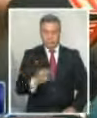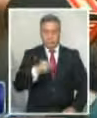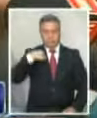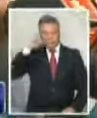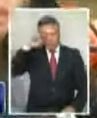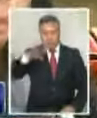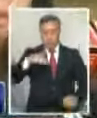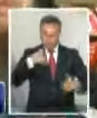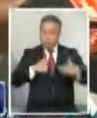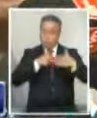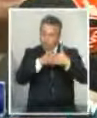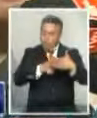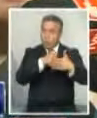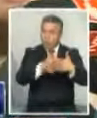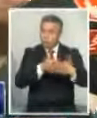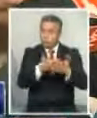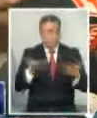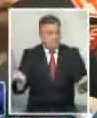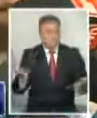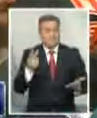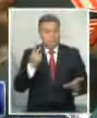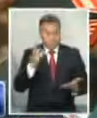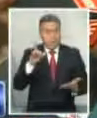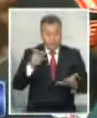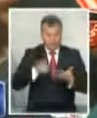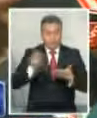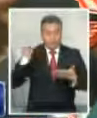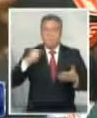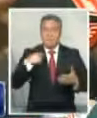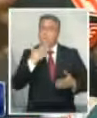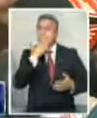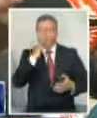son válidos. Para nosotros el mejor lobby que puede hacer